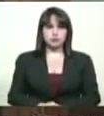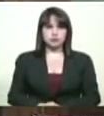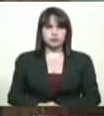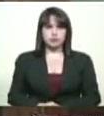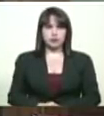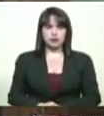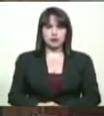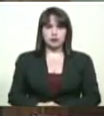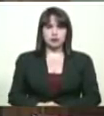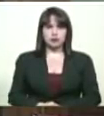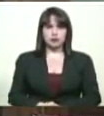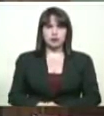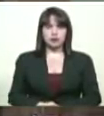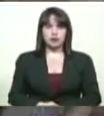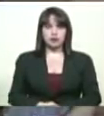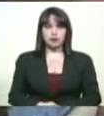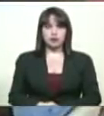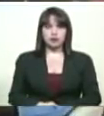un divisionario